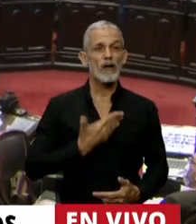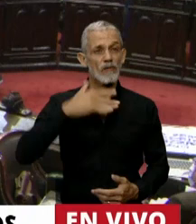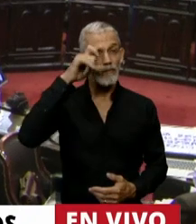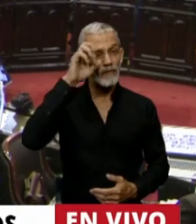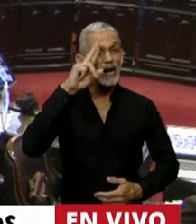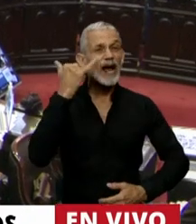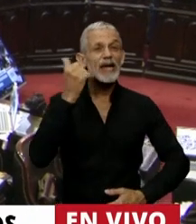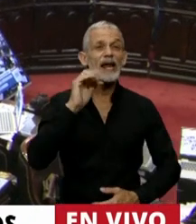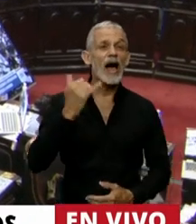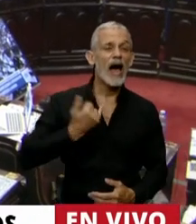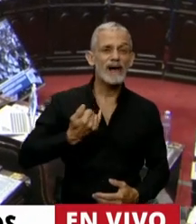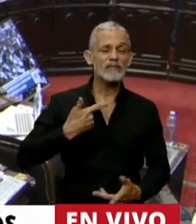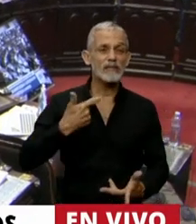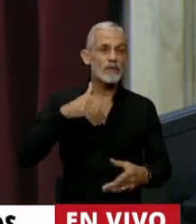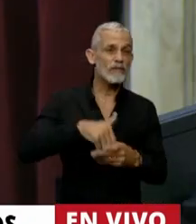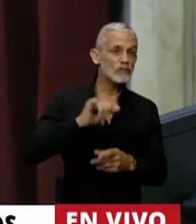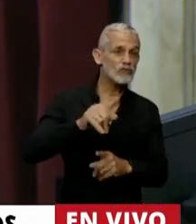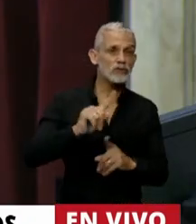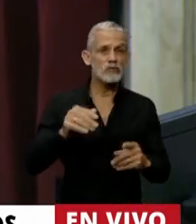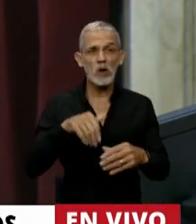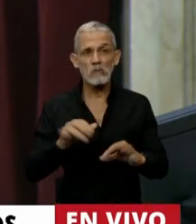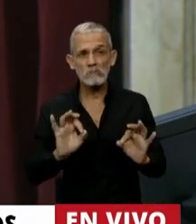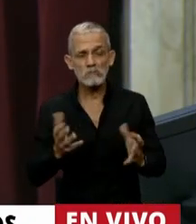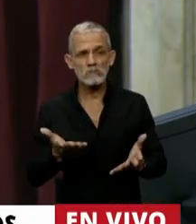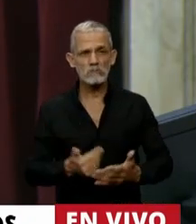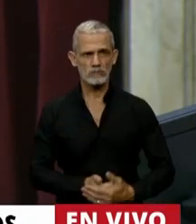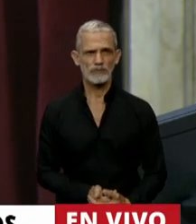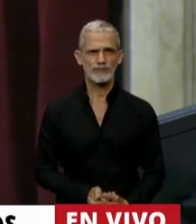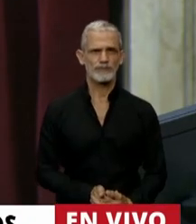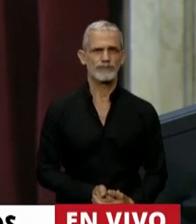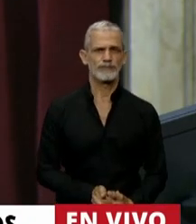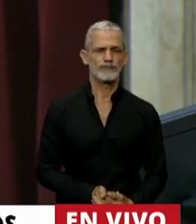Ferreira, si me puede indicar el sentido de su voto.